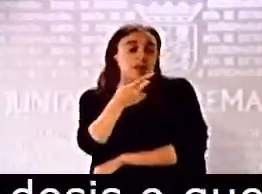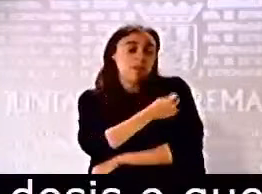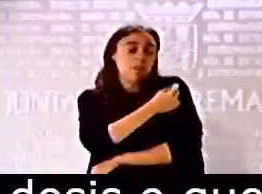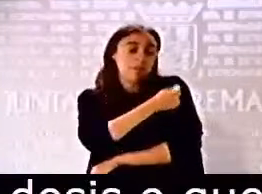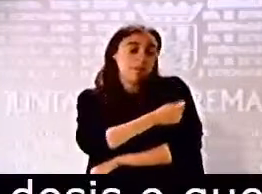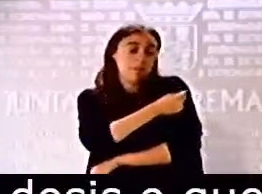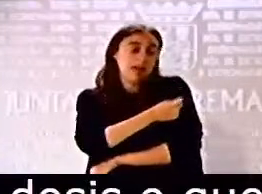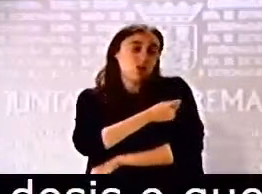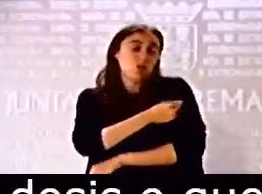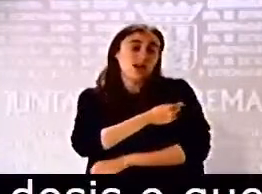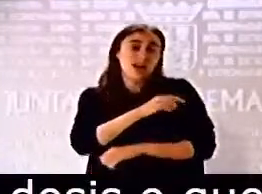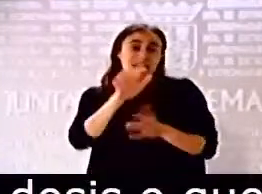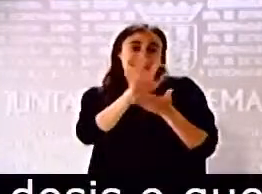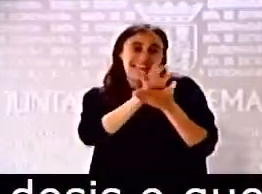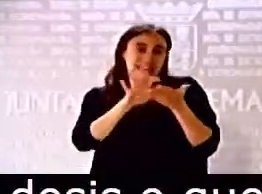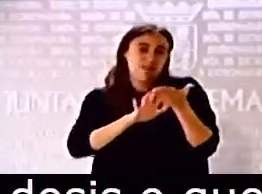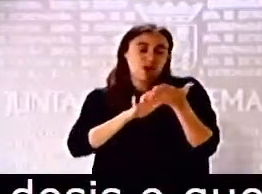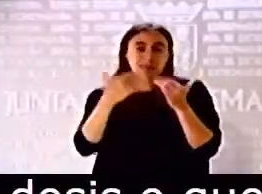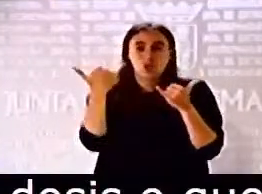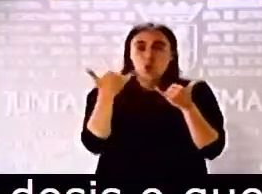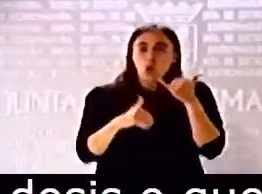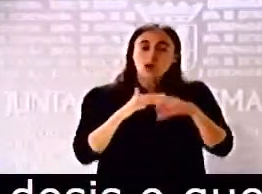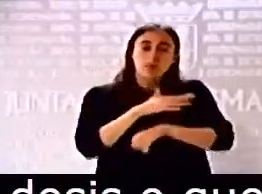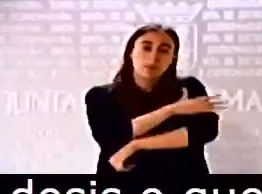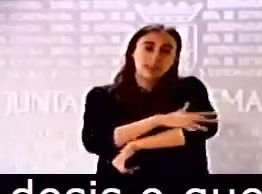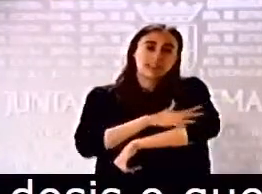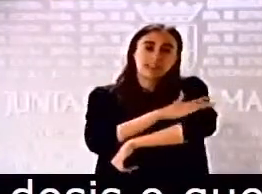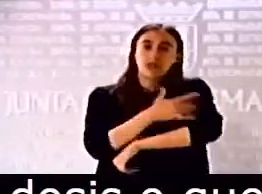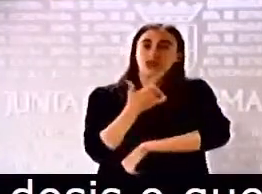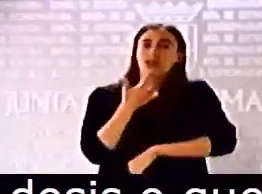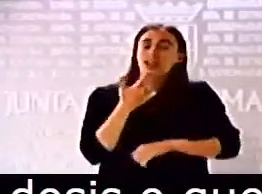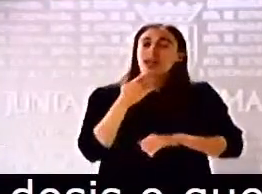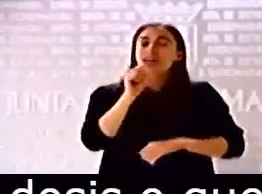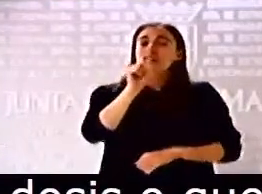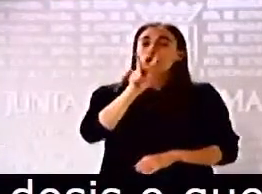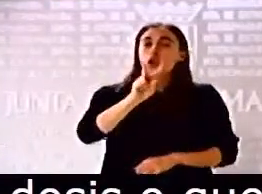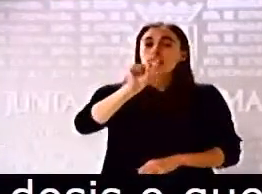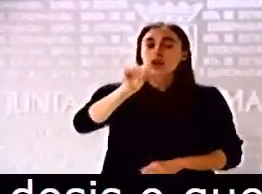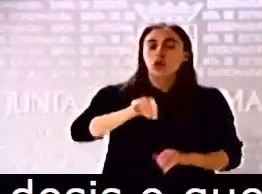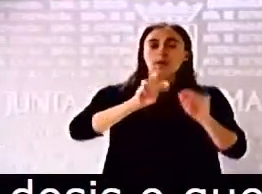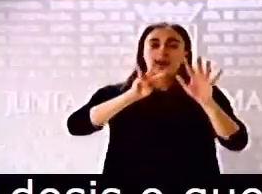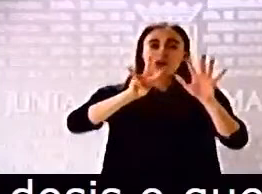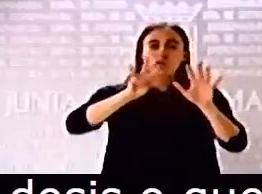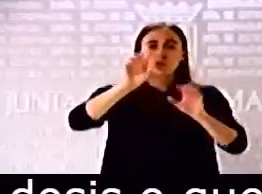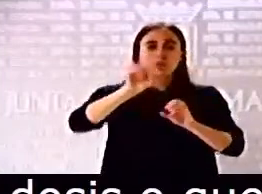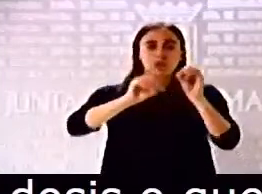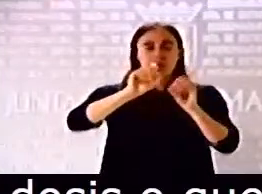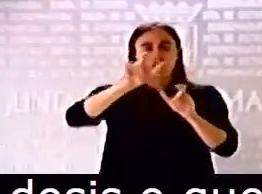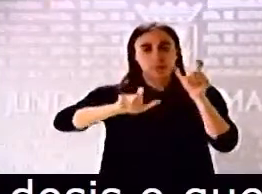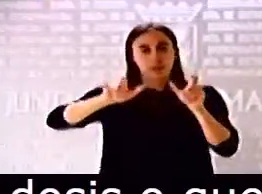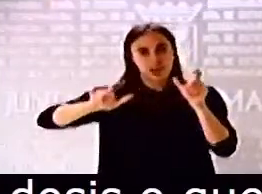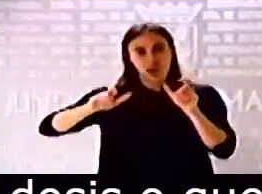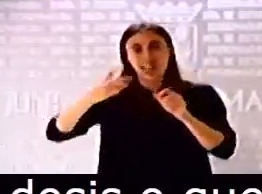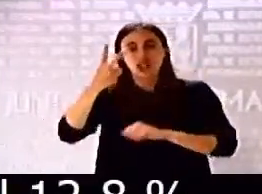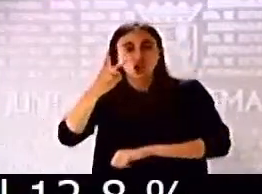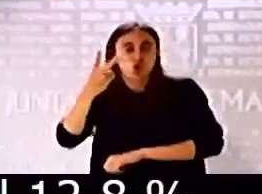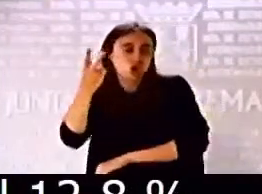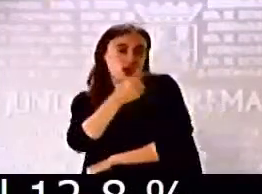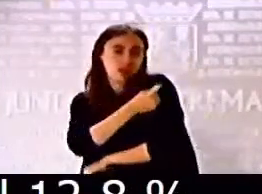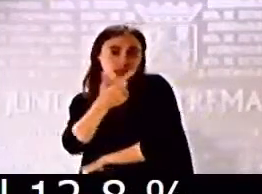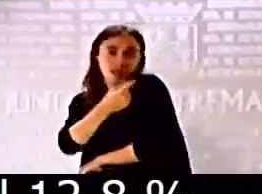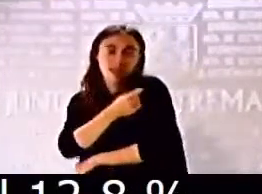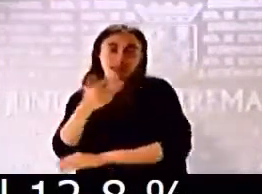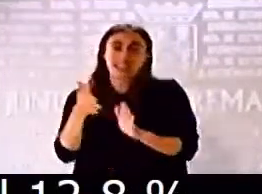del Ministerio, al 12,8% de nuestra población con 2 dosis de vacuna o con vacuna